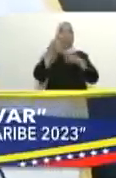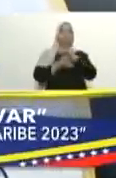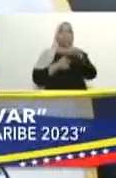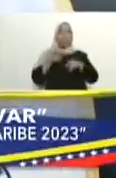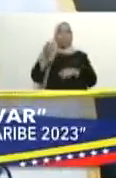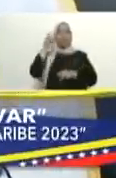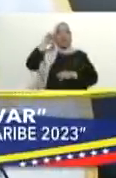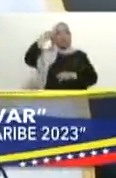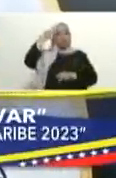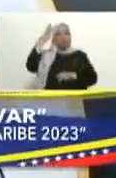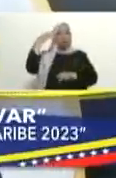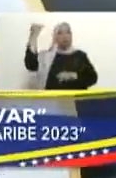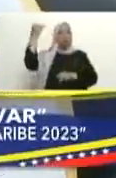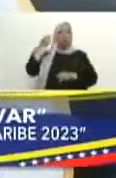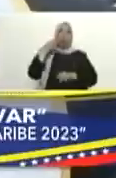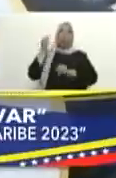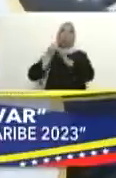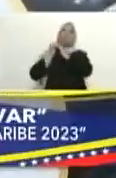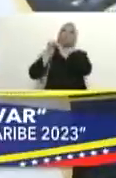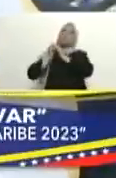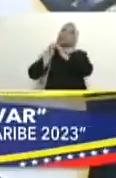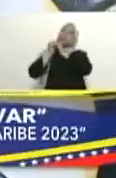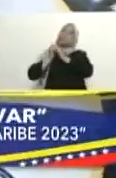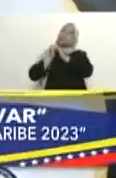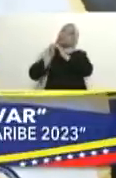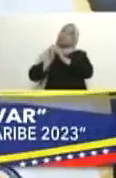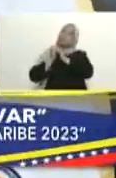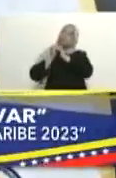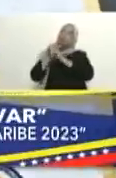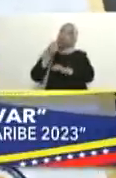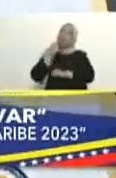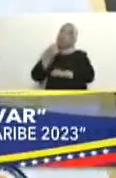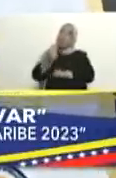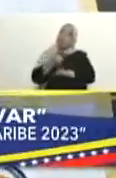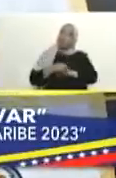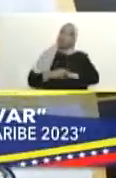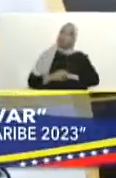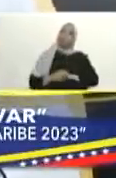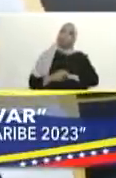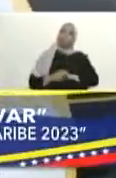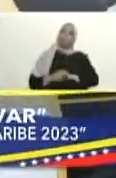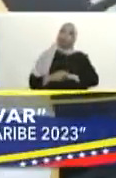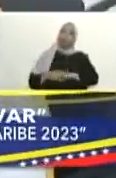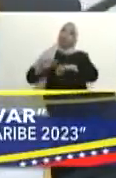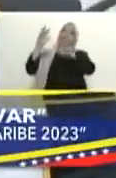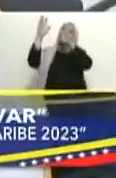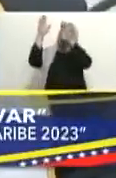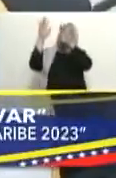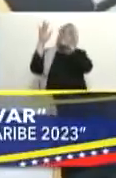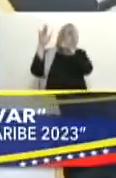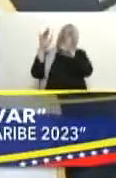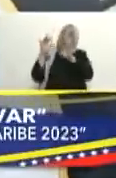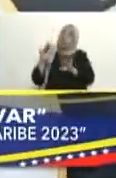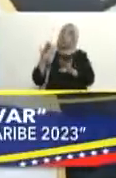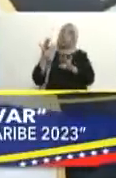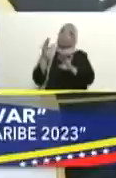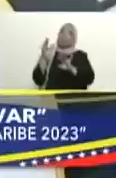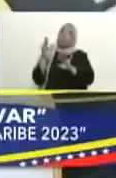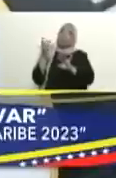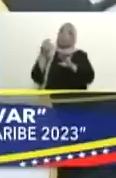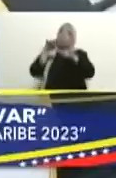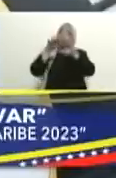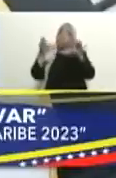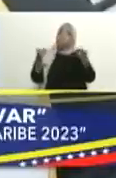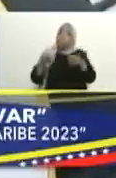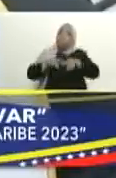se acordó del Dios del cielo. Y él exclamó una oración y dijo: si me bendijeres, si ensanchares mi